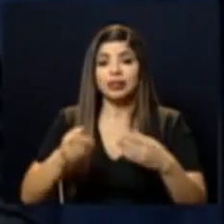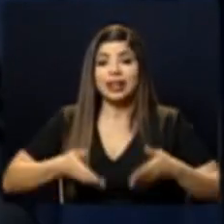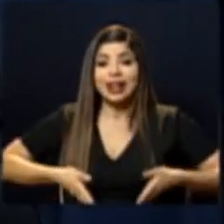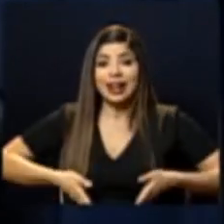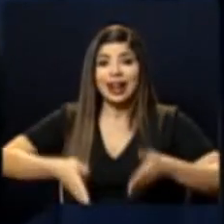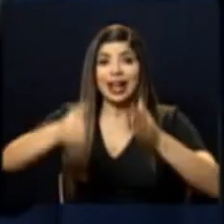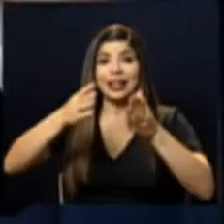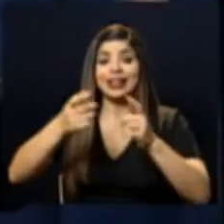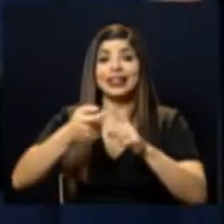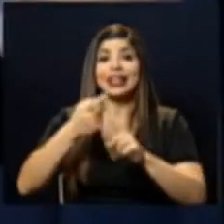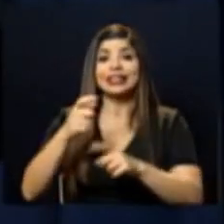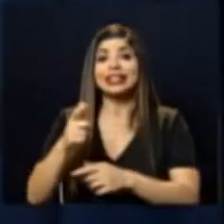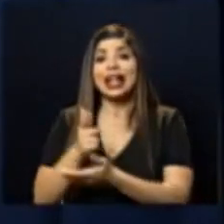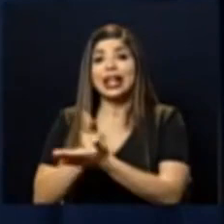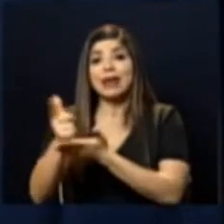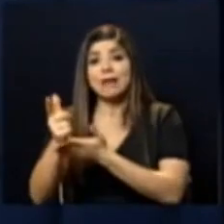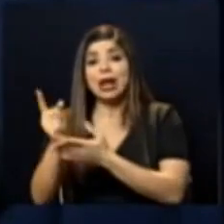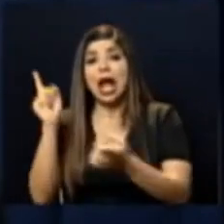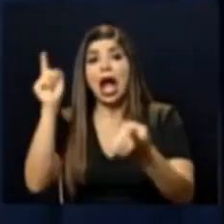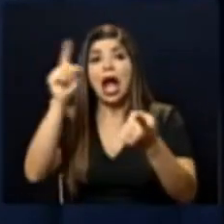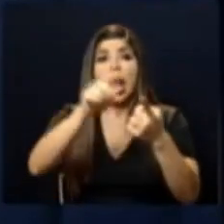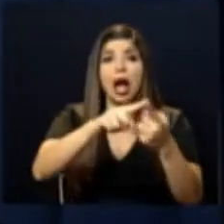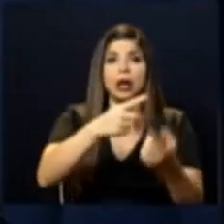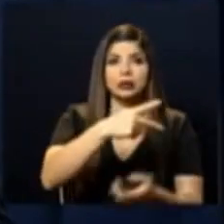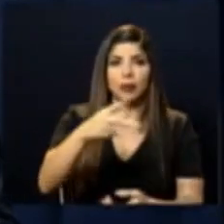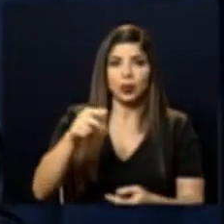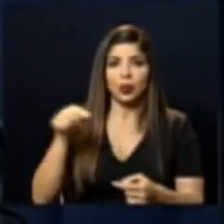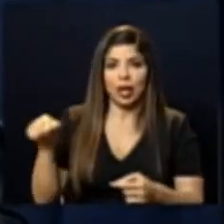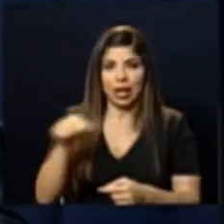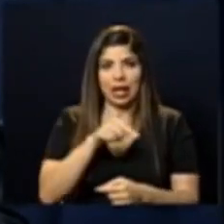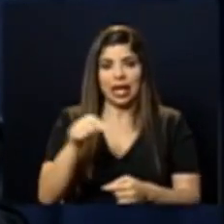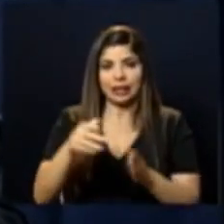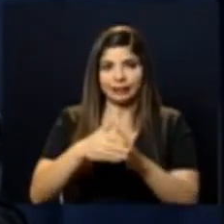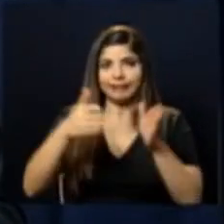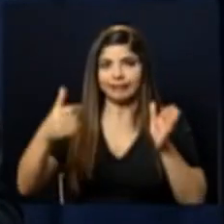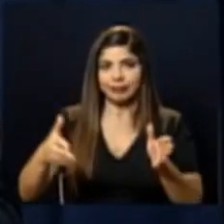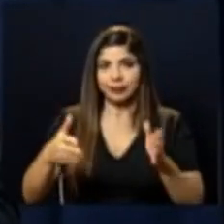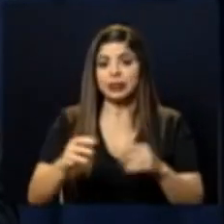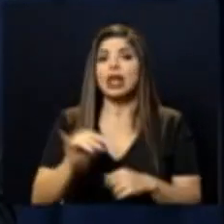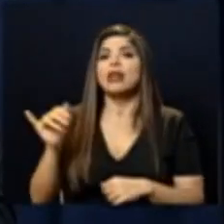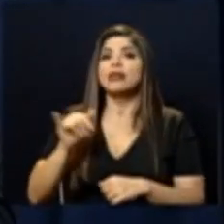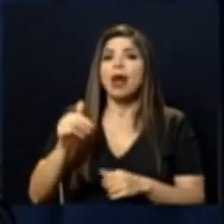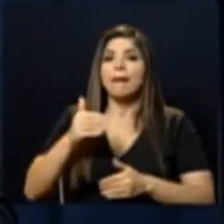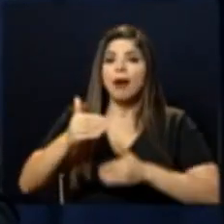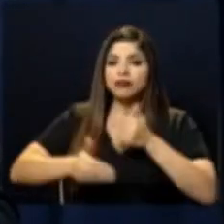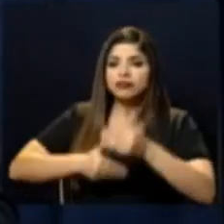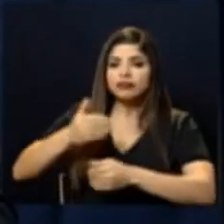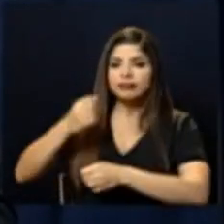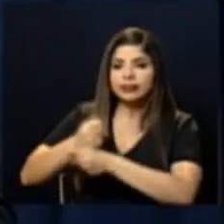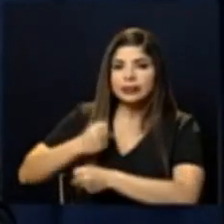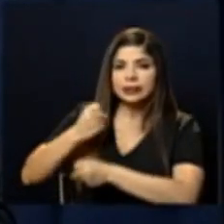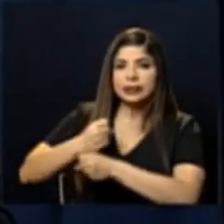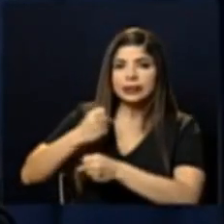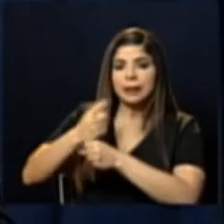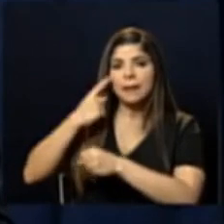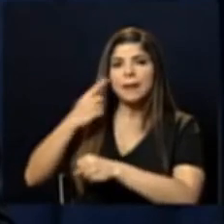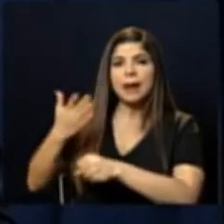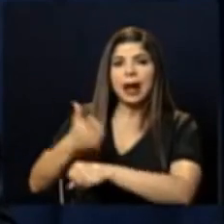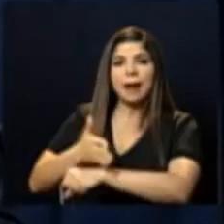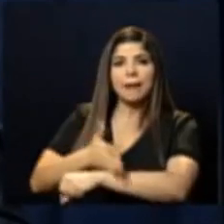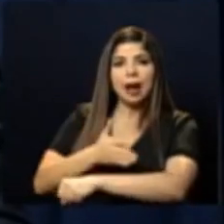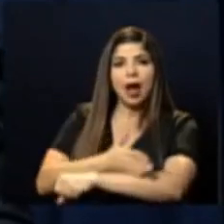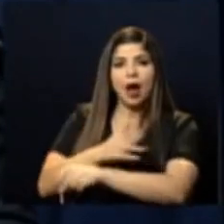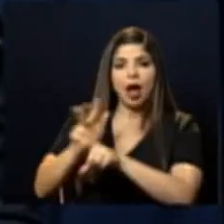que comunica Liberia a Punta Nernas. También se avanza con los trabajos para el mejoramiento